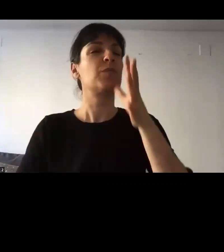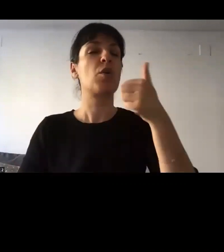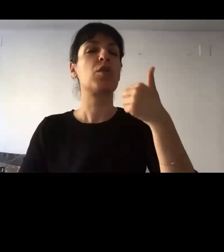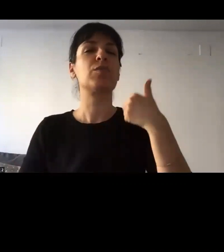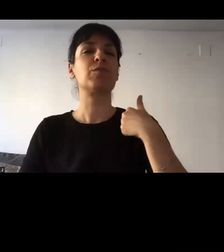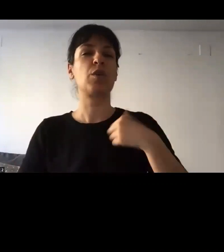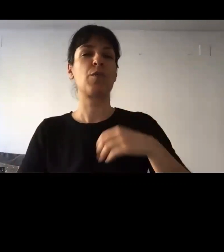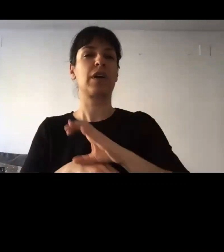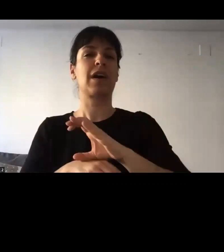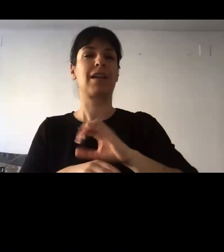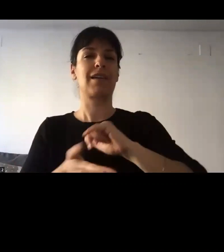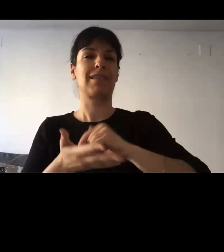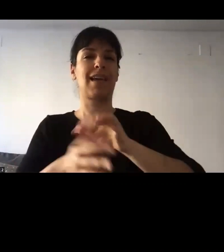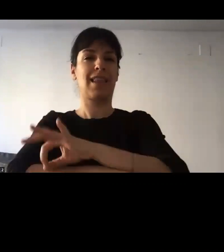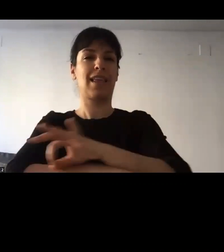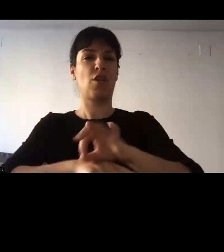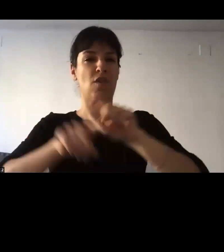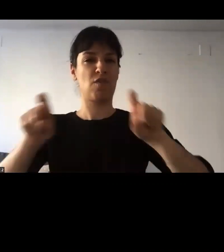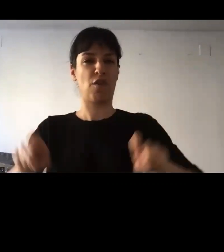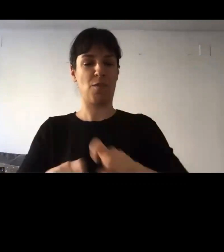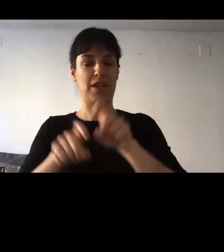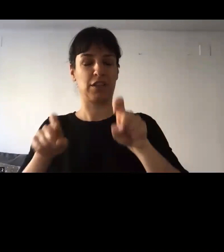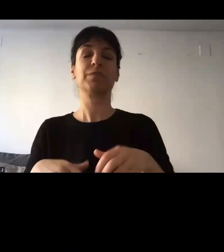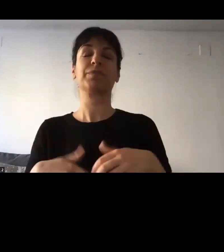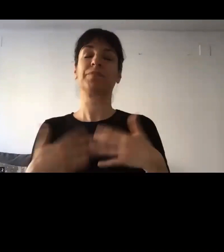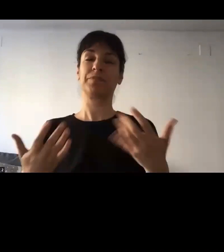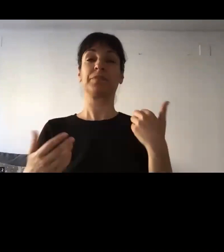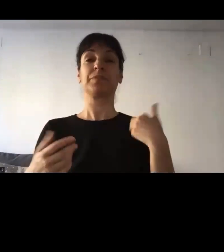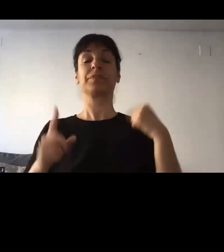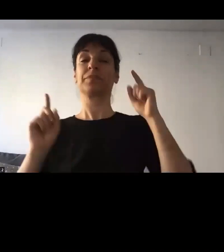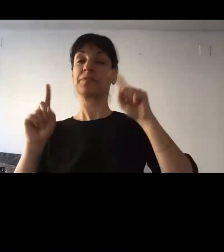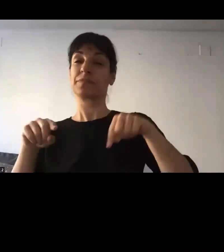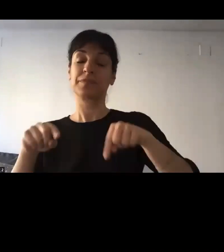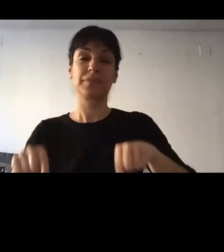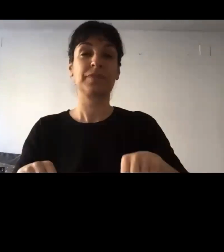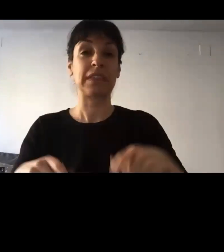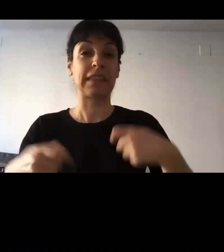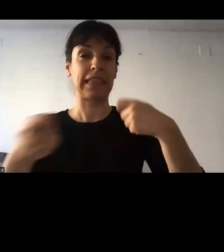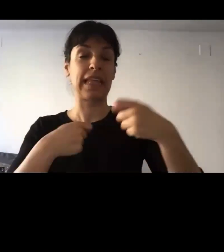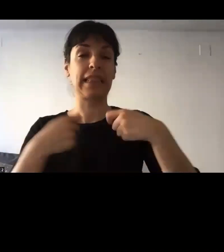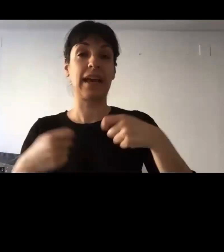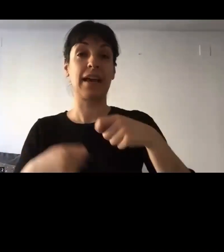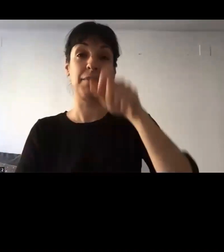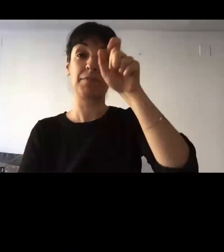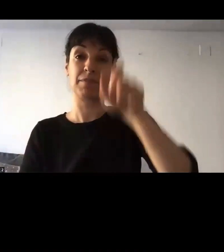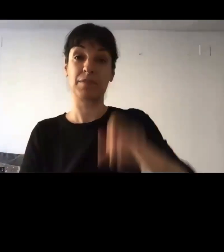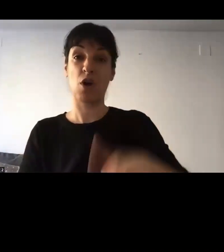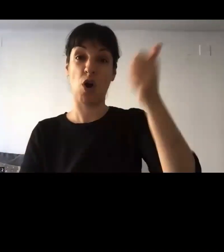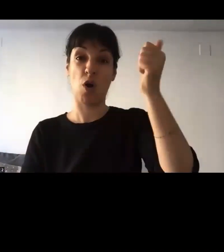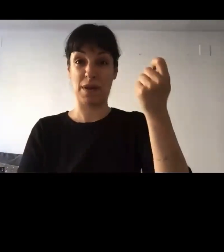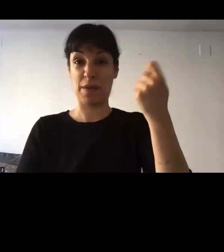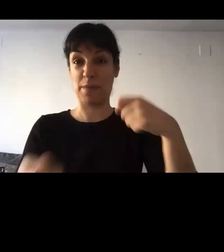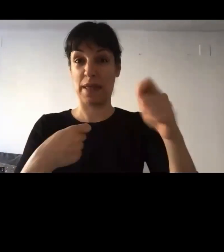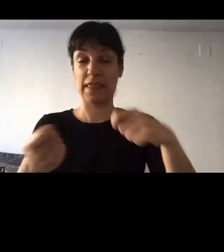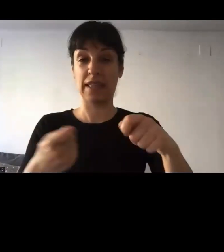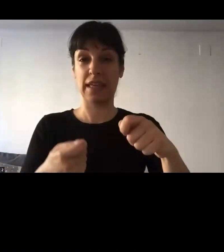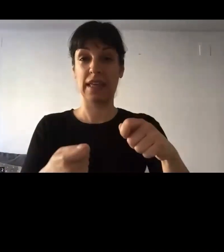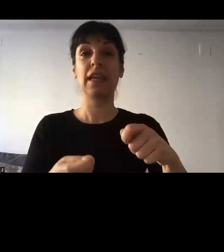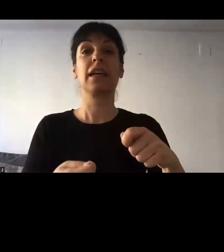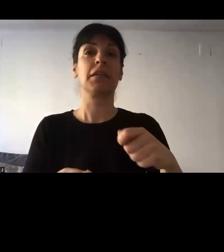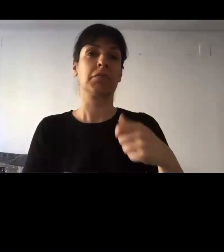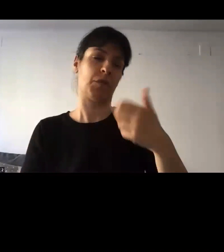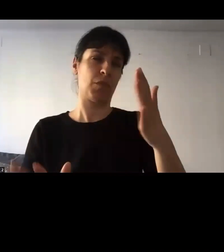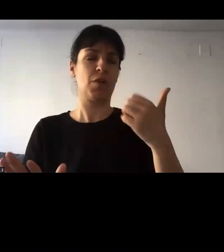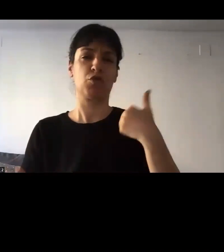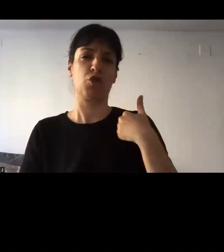cuando llegamos al puesto de informática, el vendedor le dijo a mi madre bueno, saludé yo y